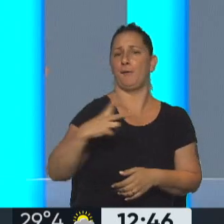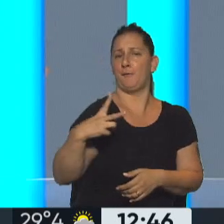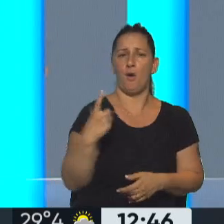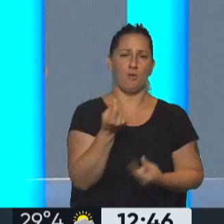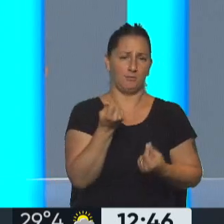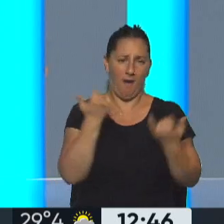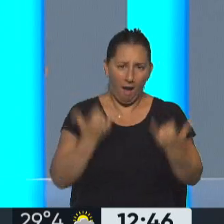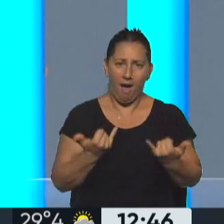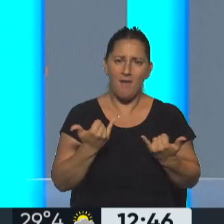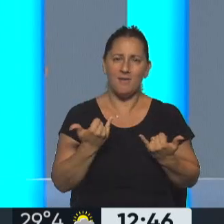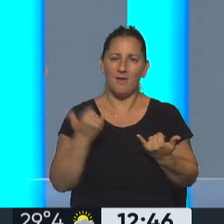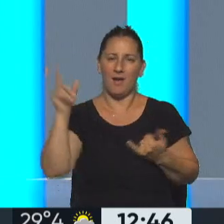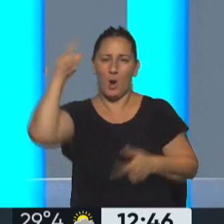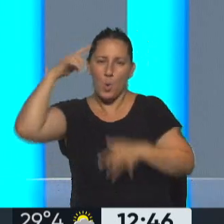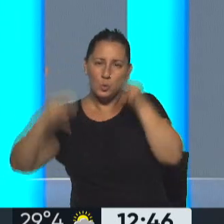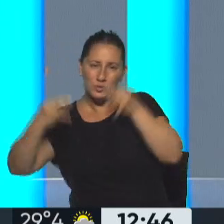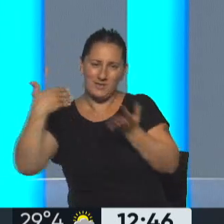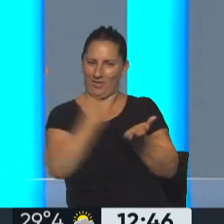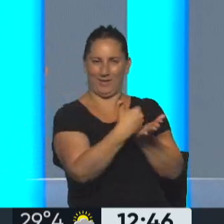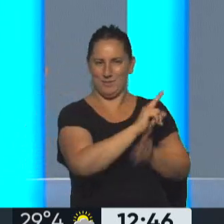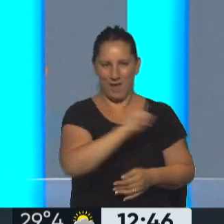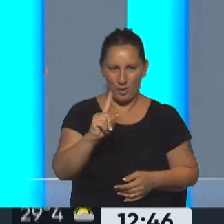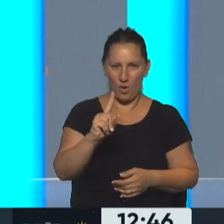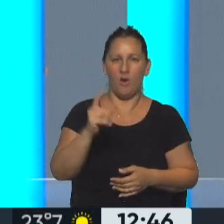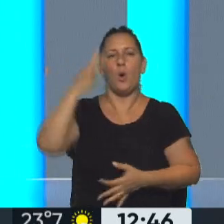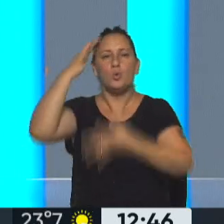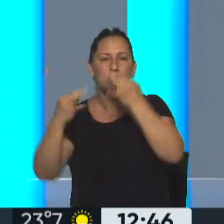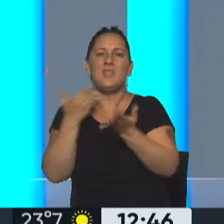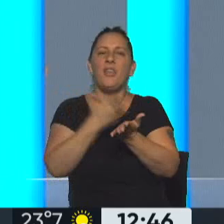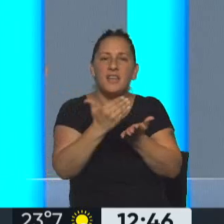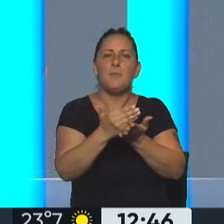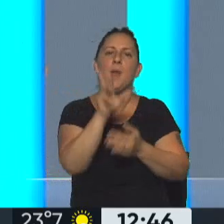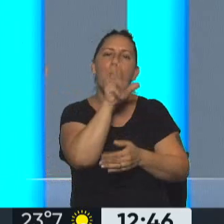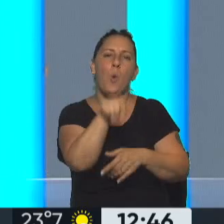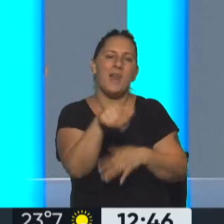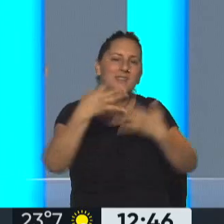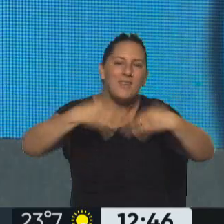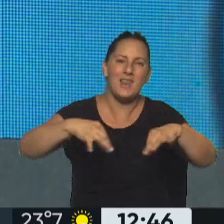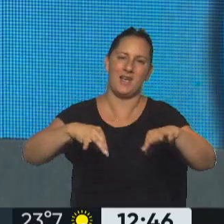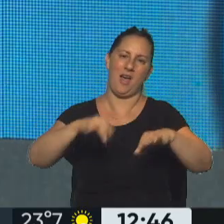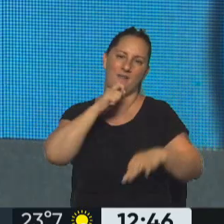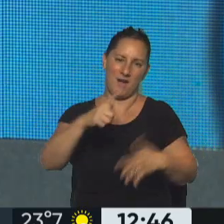capital Federal no se lo hace se lo hacen a las mujeres que están en situación de mucha vulnerabilidad gracias a vos